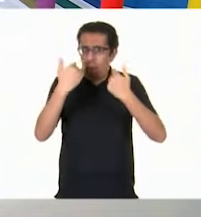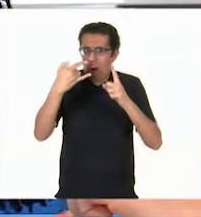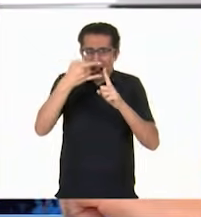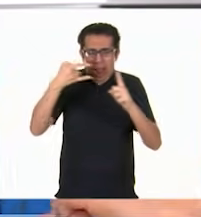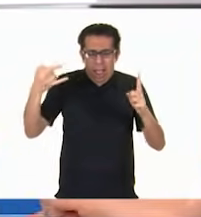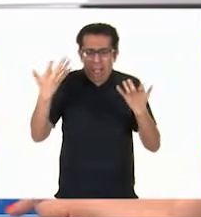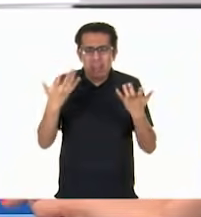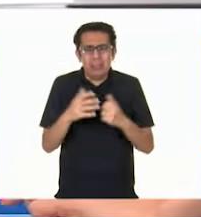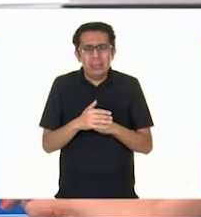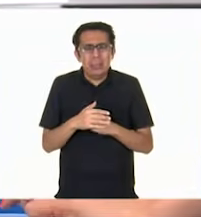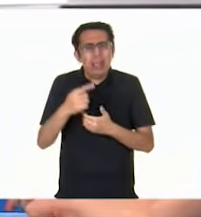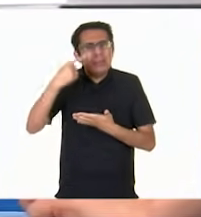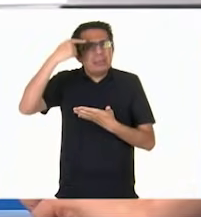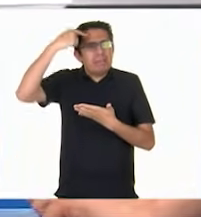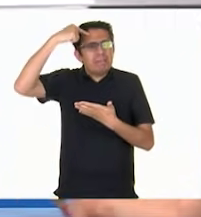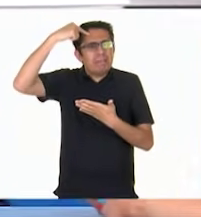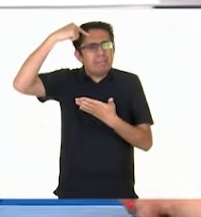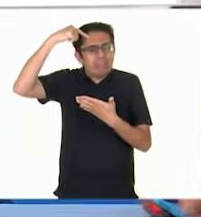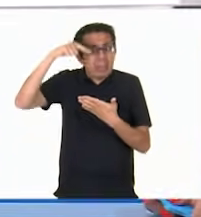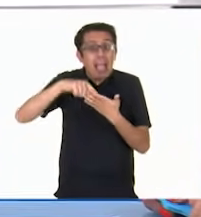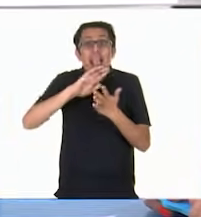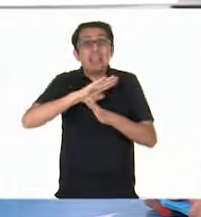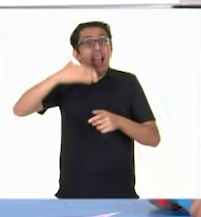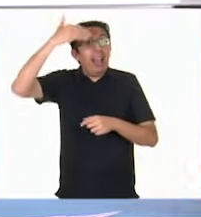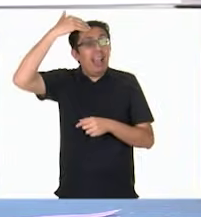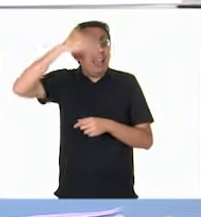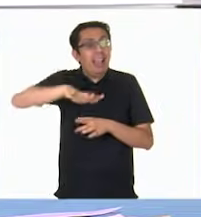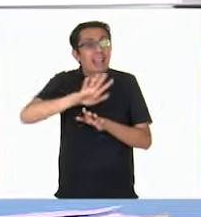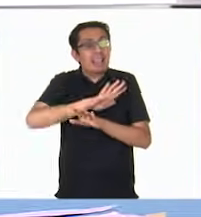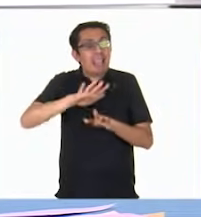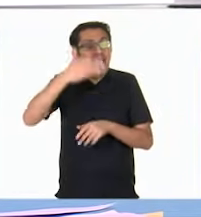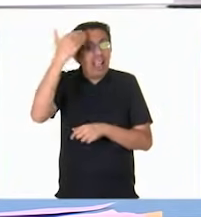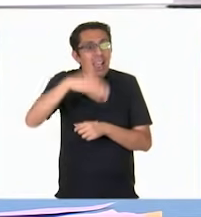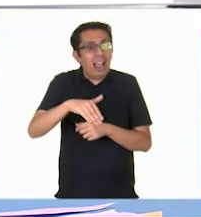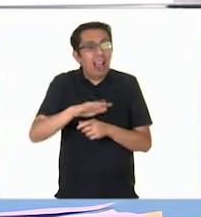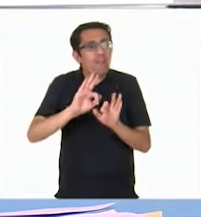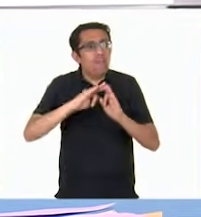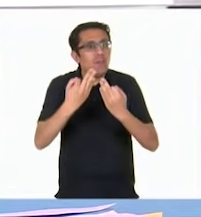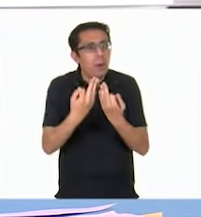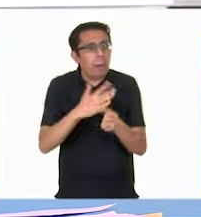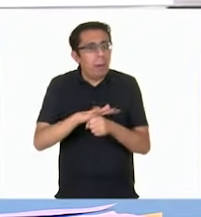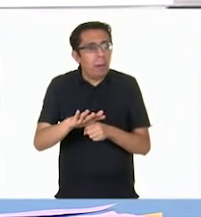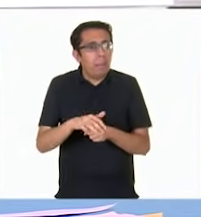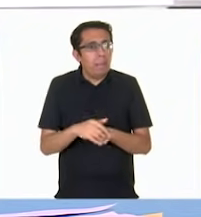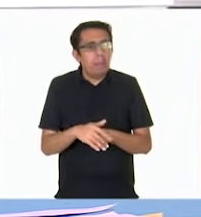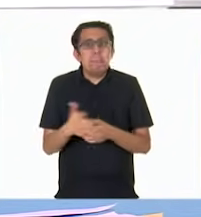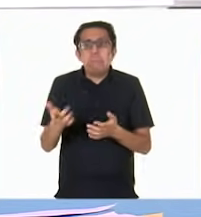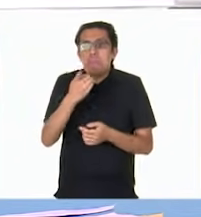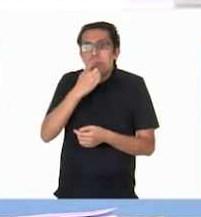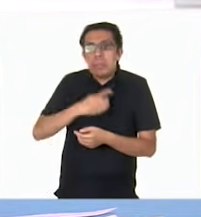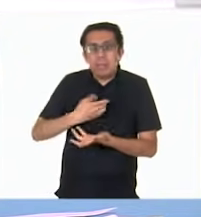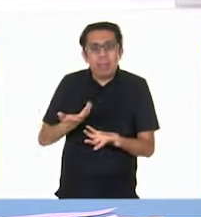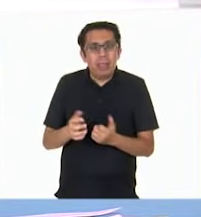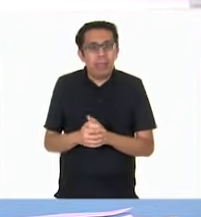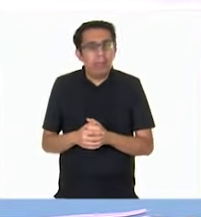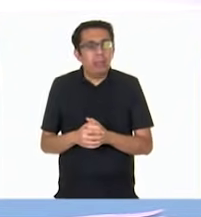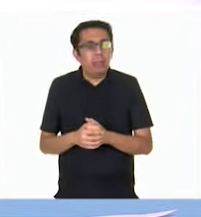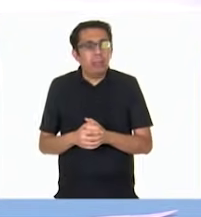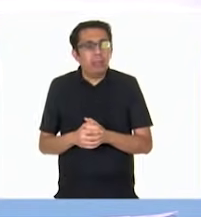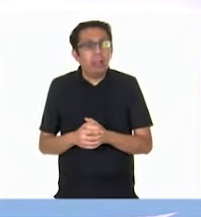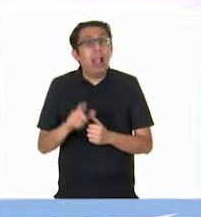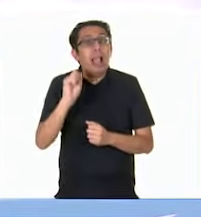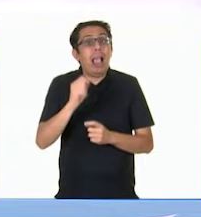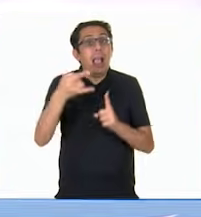Ah, entonces... Ah, ya sí. Lo tenemos. Ya sabemos qué figura es, Maestro Adán. A ver. Es un